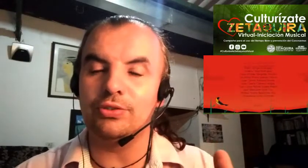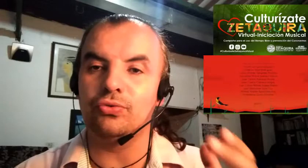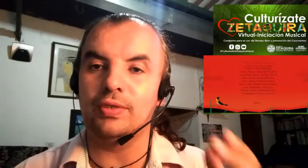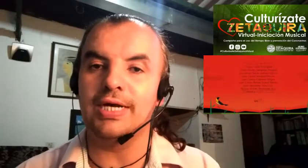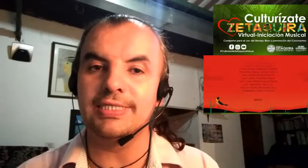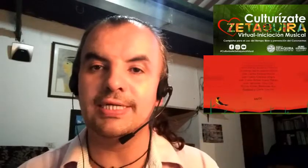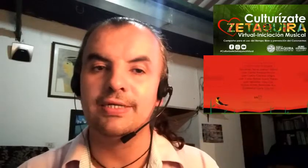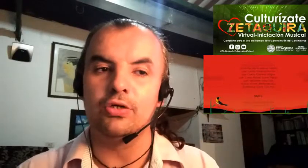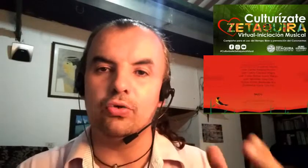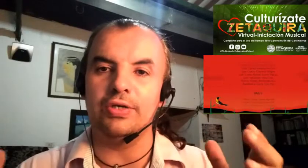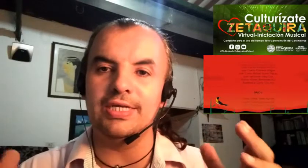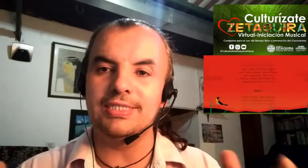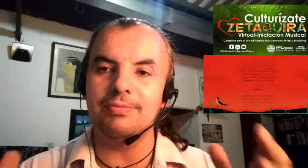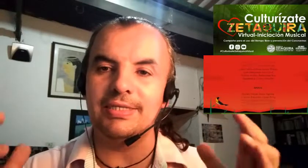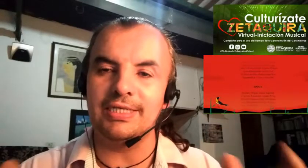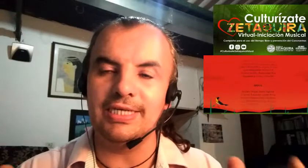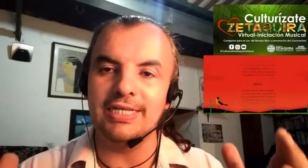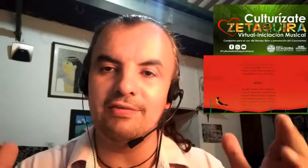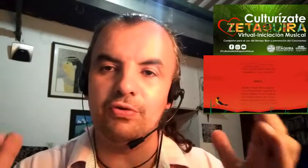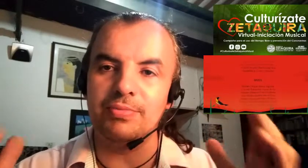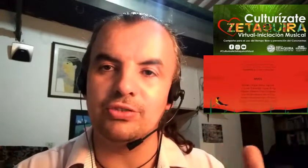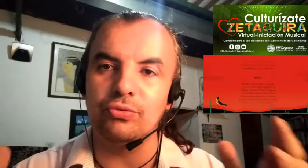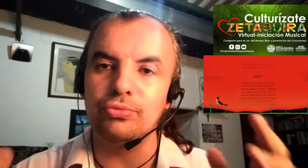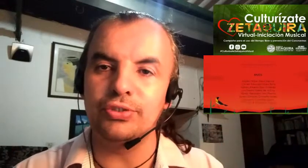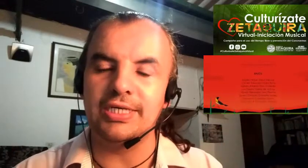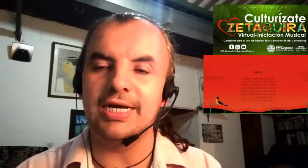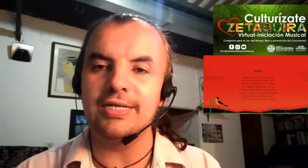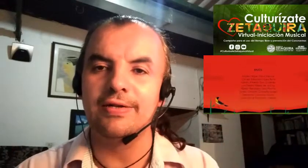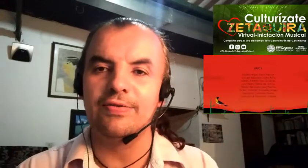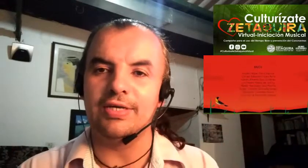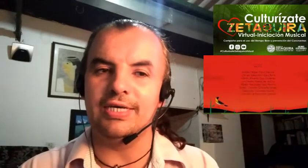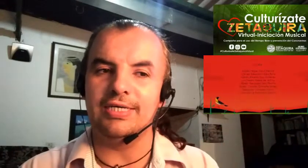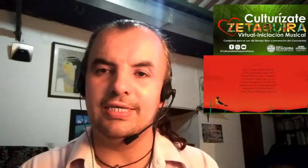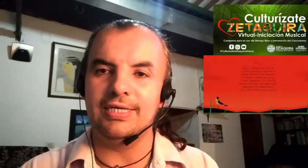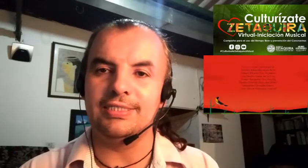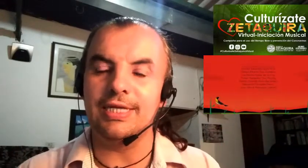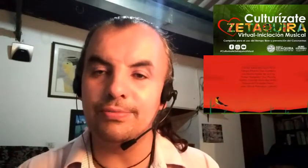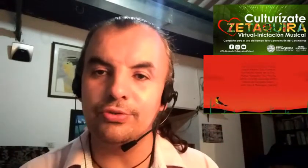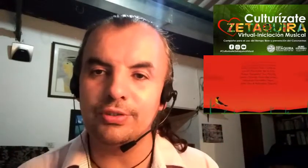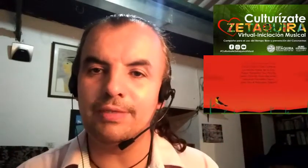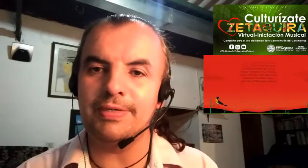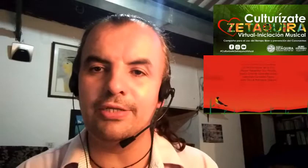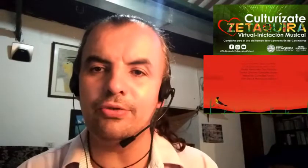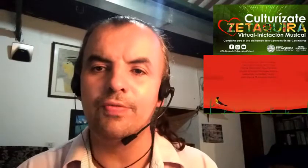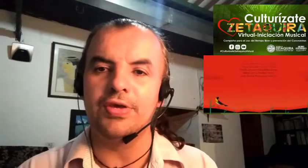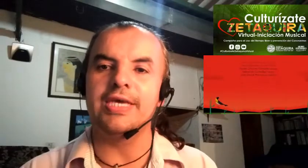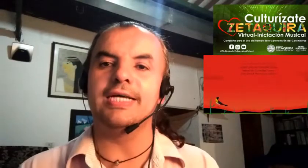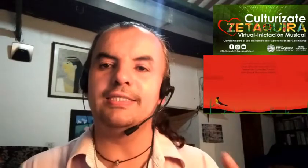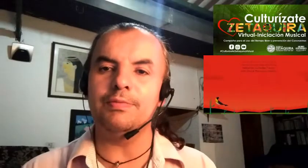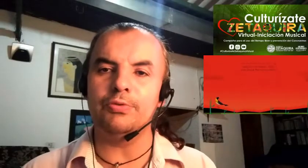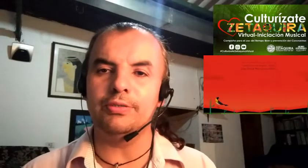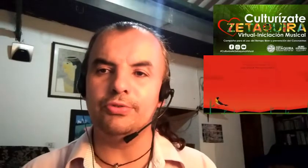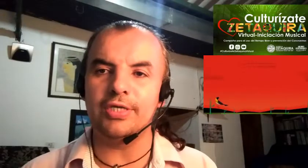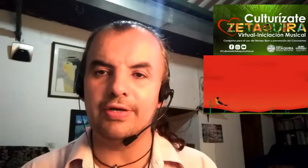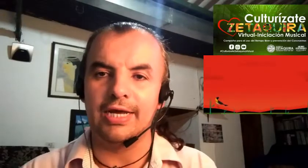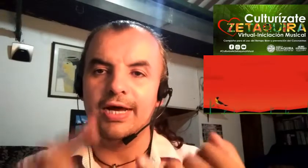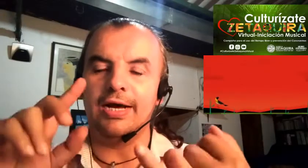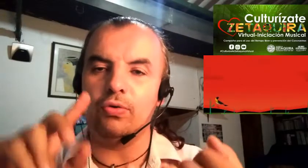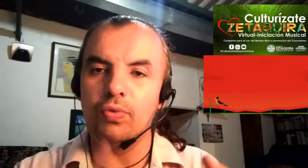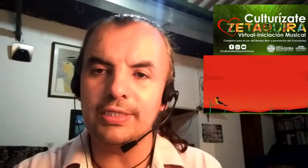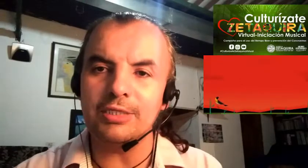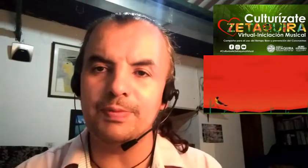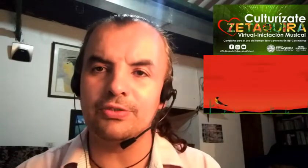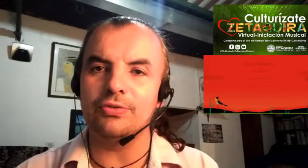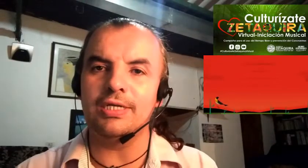haciendo en su casa con este material de formación musical que estamos enviando, y así podemos saber